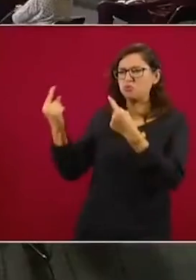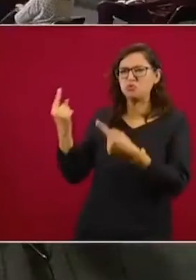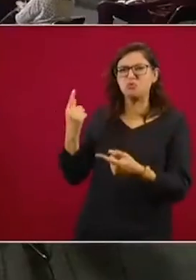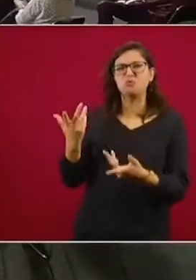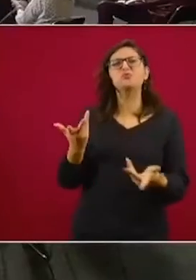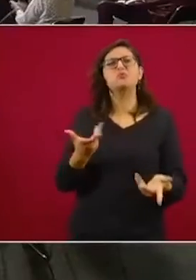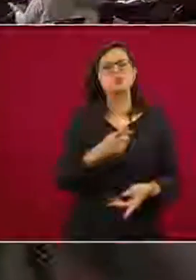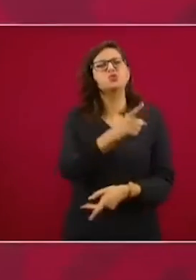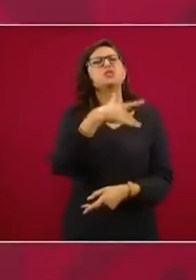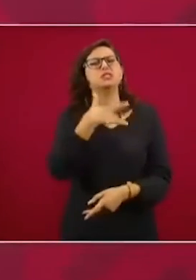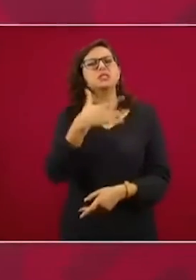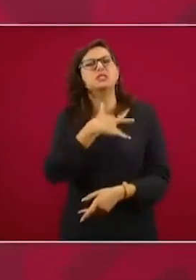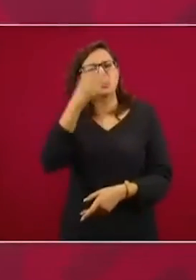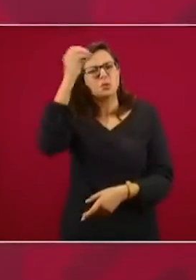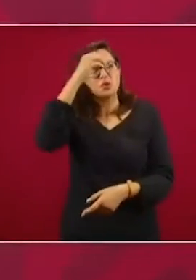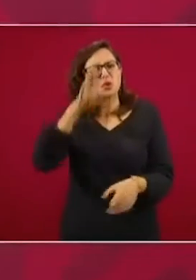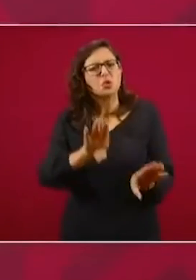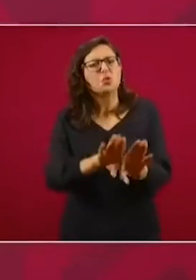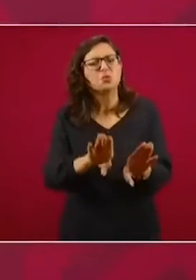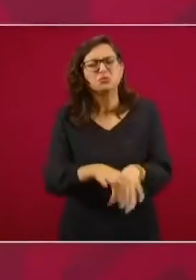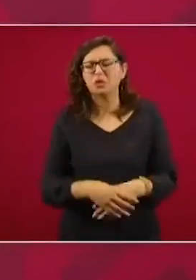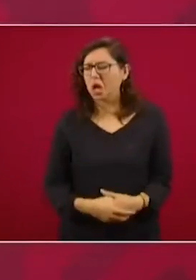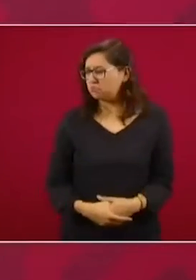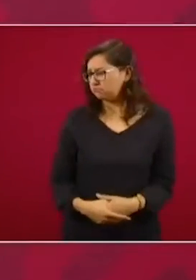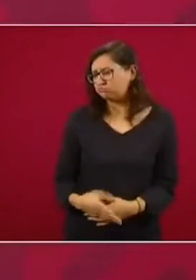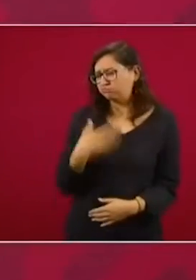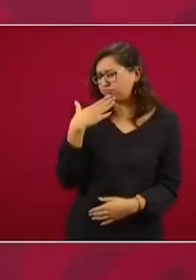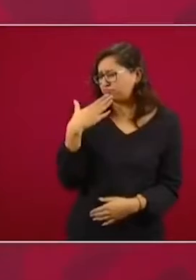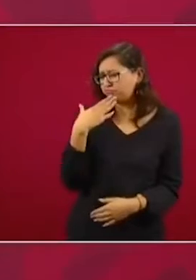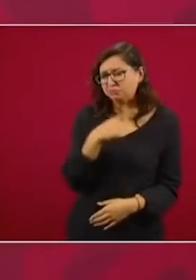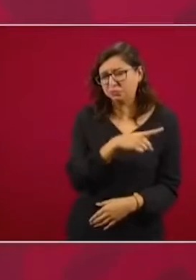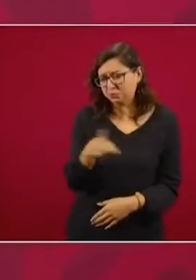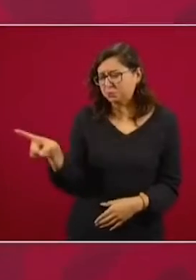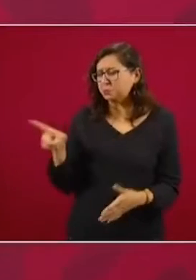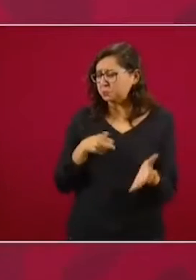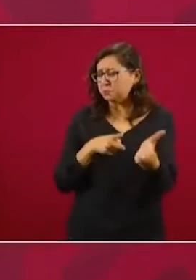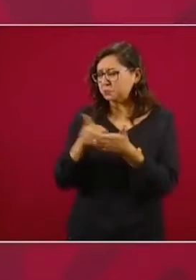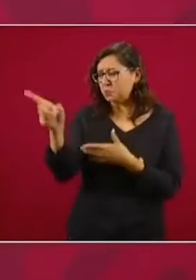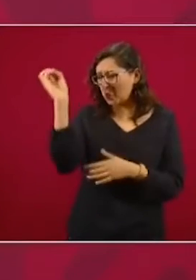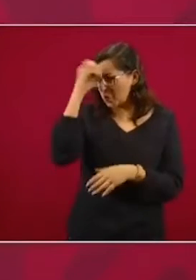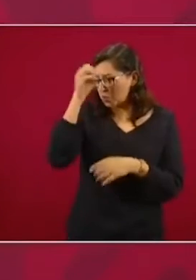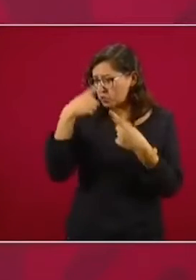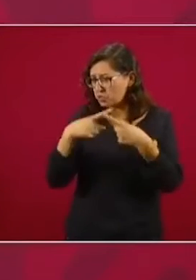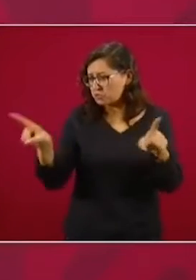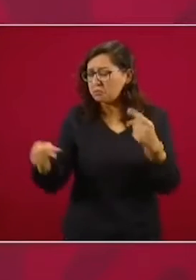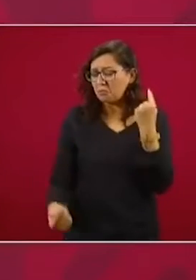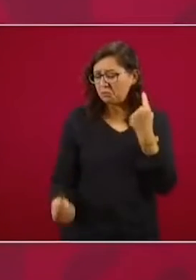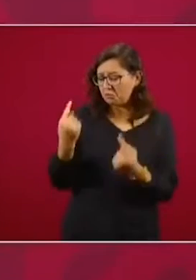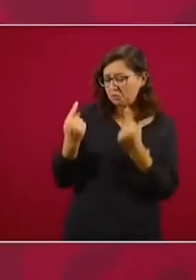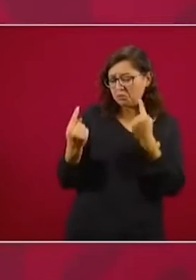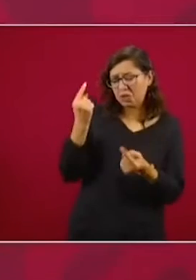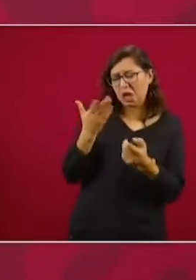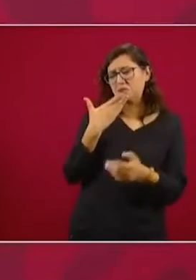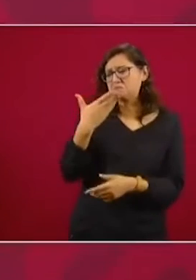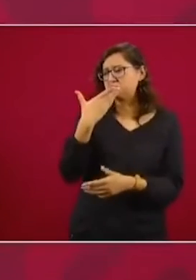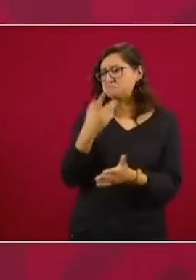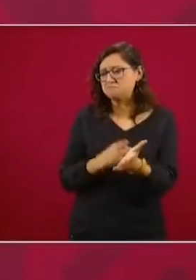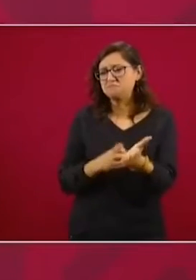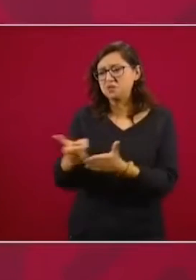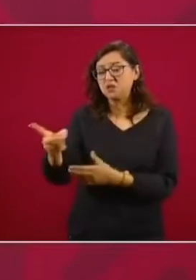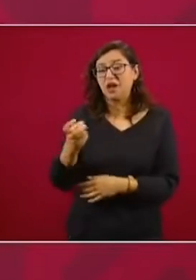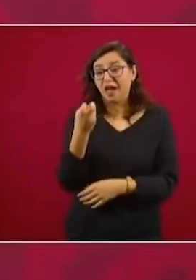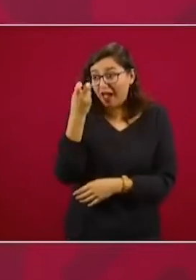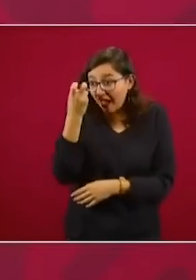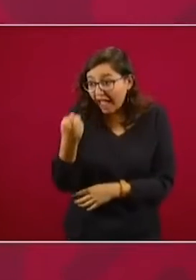para el presidente de méxico andrés manuel lópez obrador la salida de 10 mandatarios de la conferencia nacional de gobernadores es una